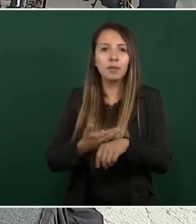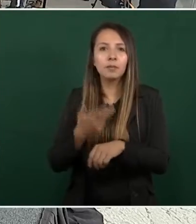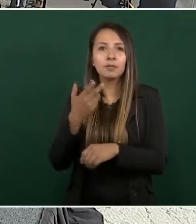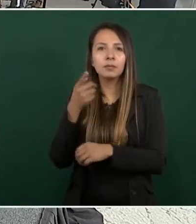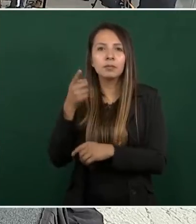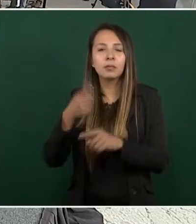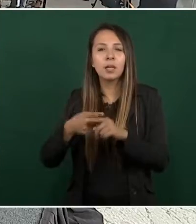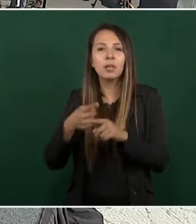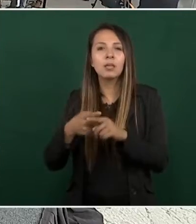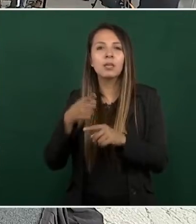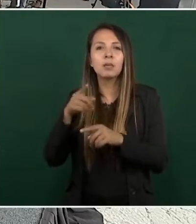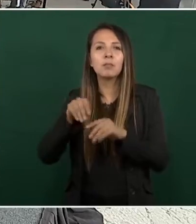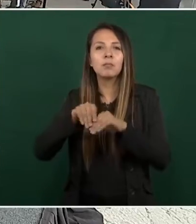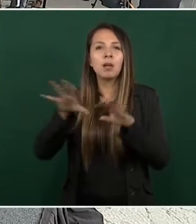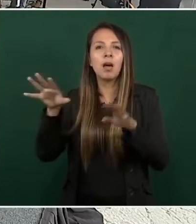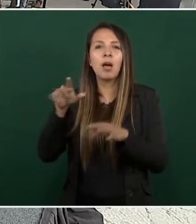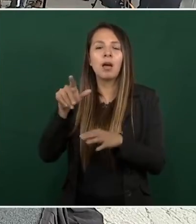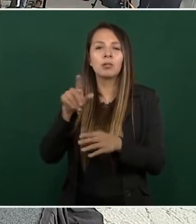Es que